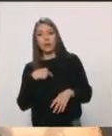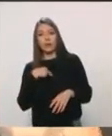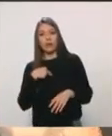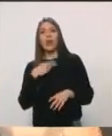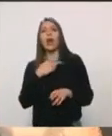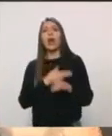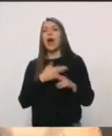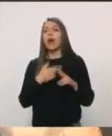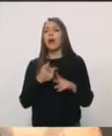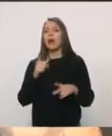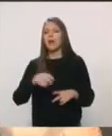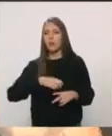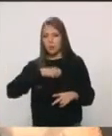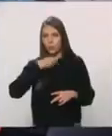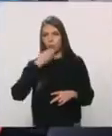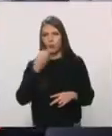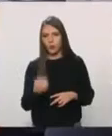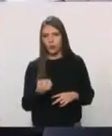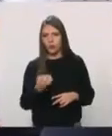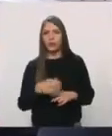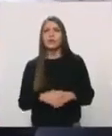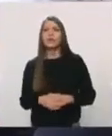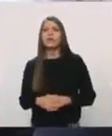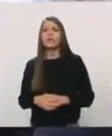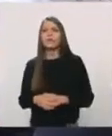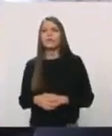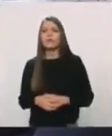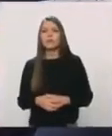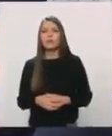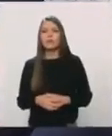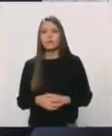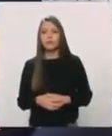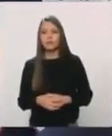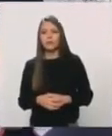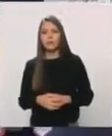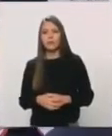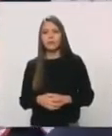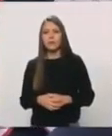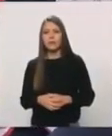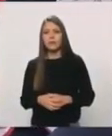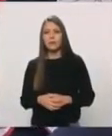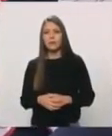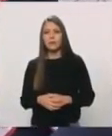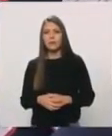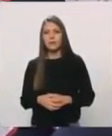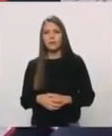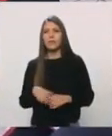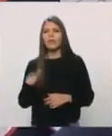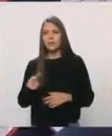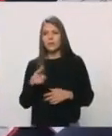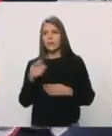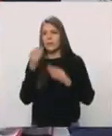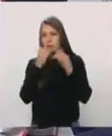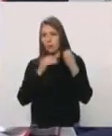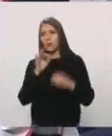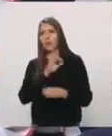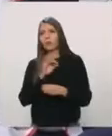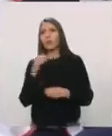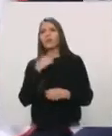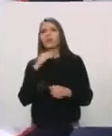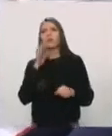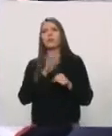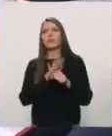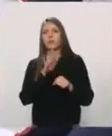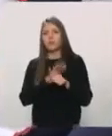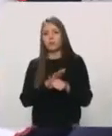compresiones que nosotros estamos haciendo, o que caiga inconsciente. Monse, ¿un alimento puede asfixiar a un menor? Es Un decir, alimento,